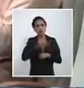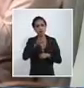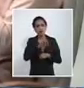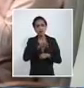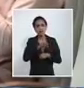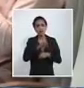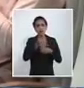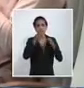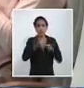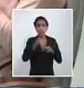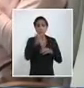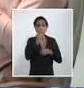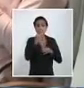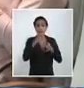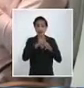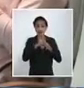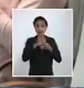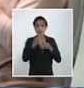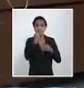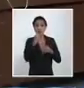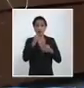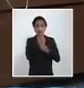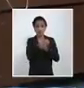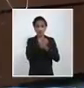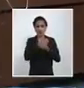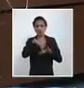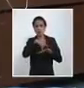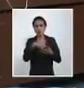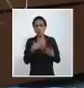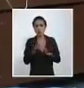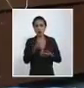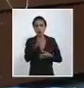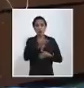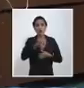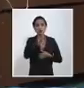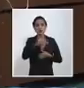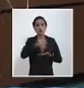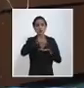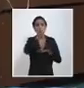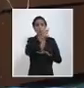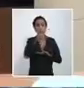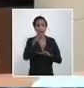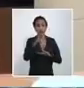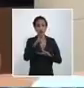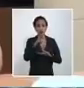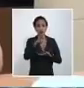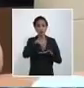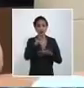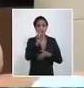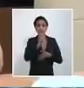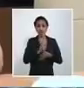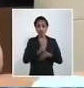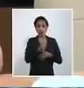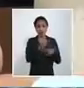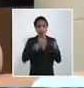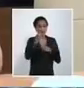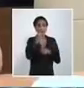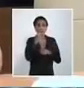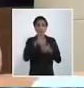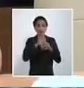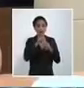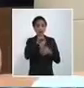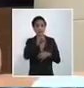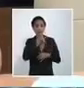estratificó como mayor riesgo es el municipio Plaza de la Revolución y el área de salud Vedado. De esos 19